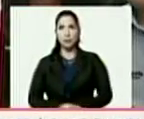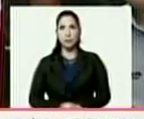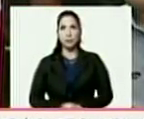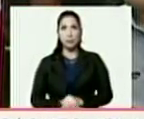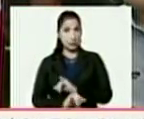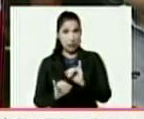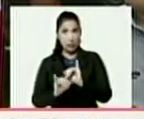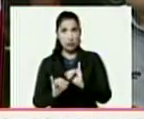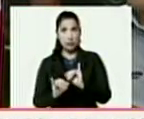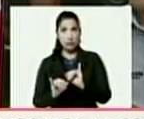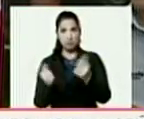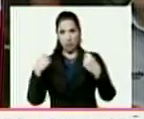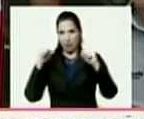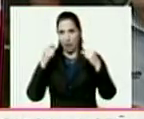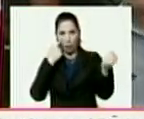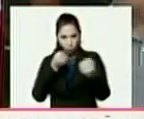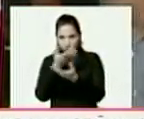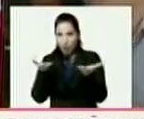practicar